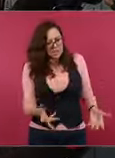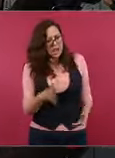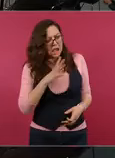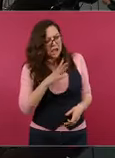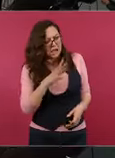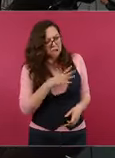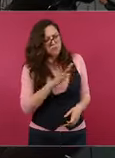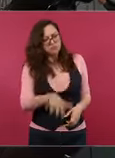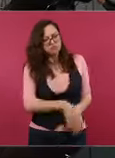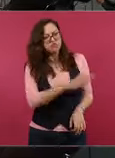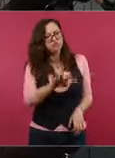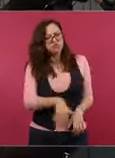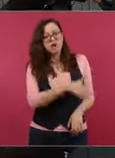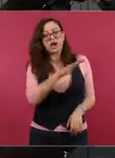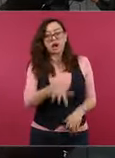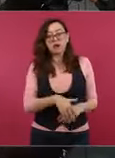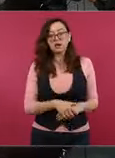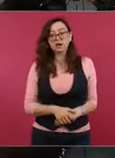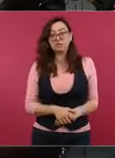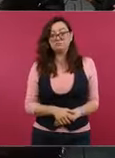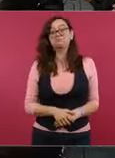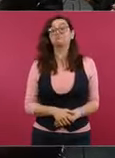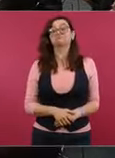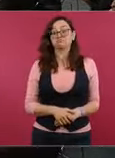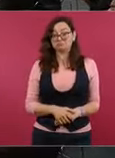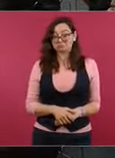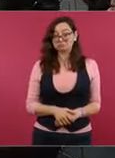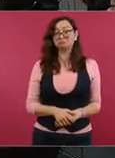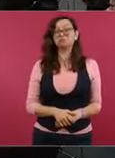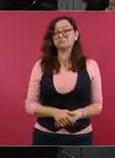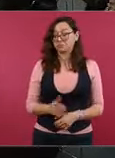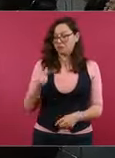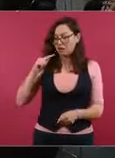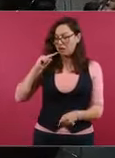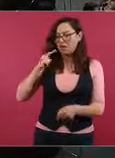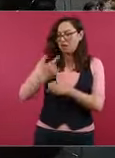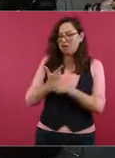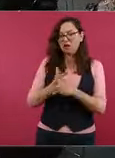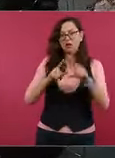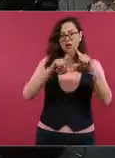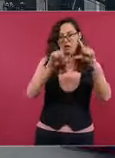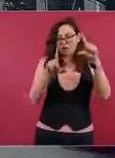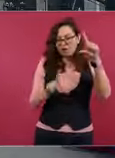Y continuaron estudiando el paso.